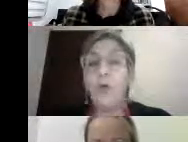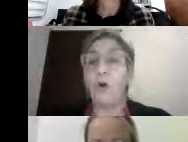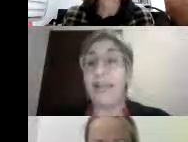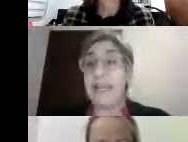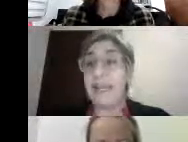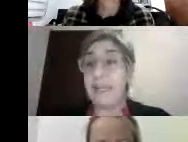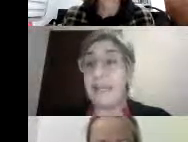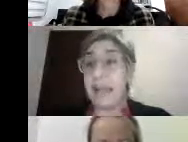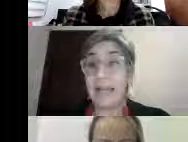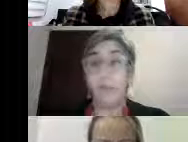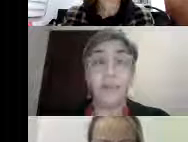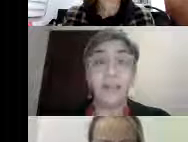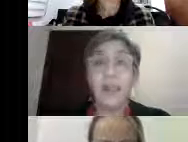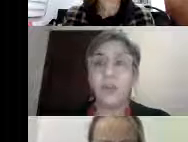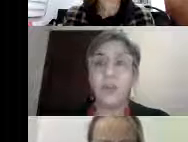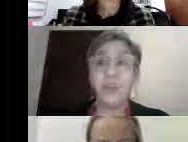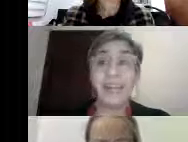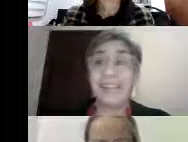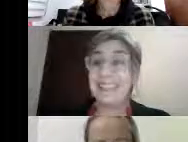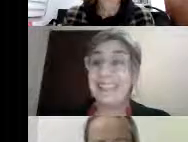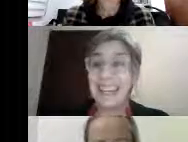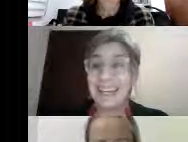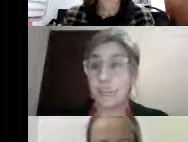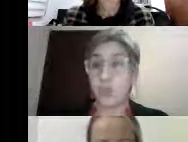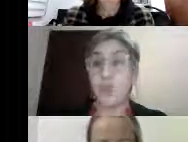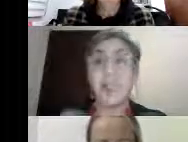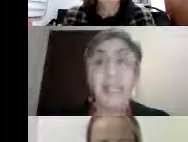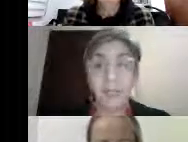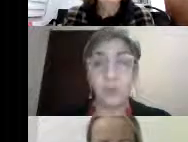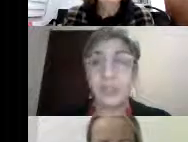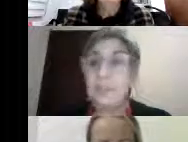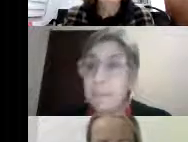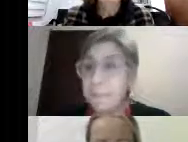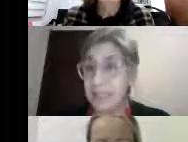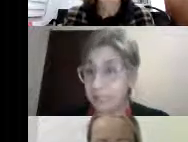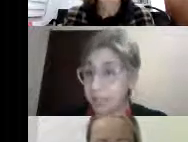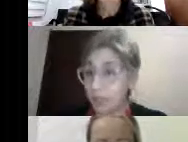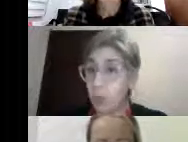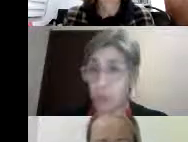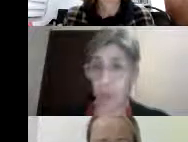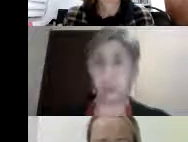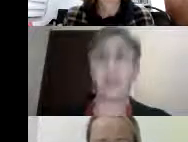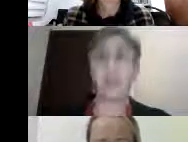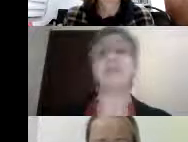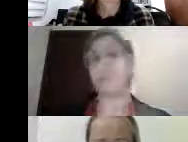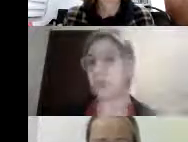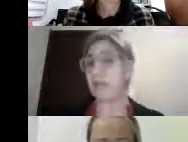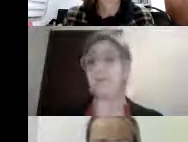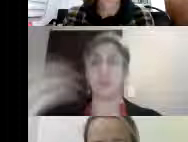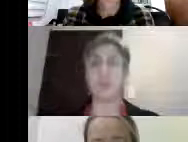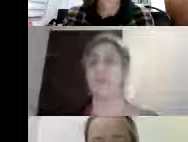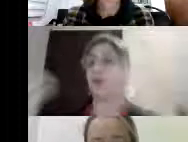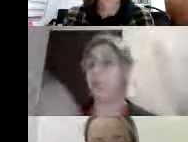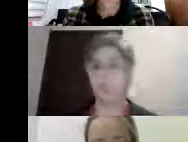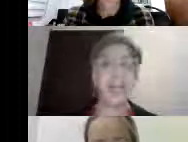pensando un poco en la actualidad, donde hay una cantidad de redes sociales que se utilizan para tener encuentros sexuales, casuales,